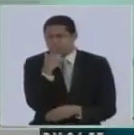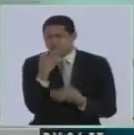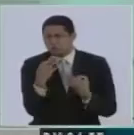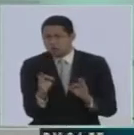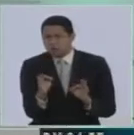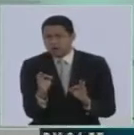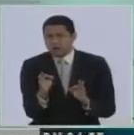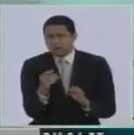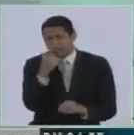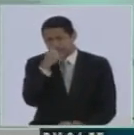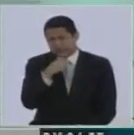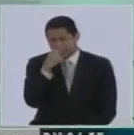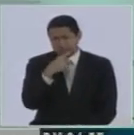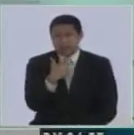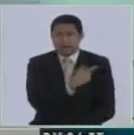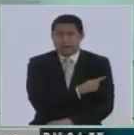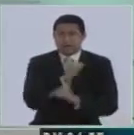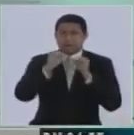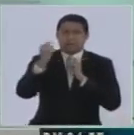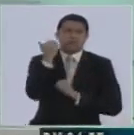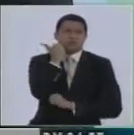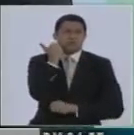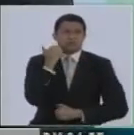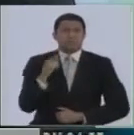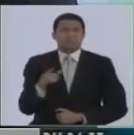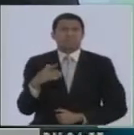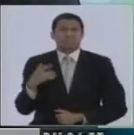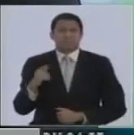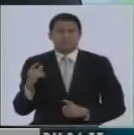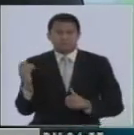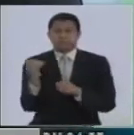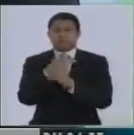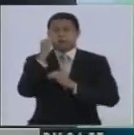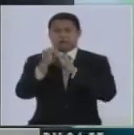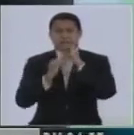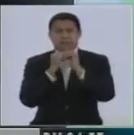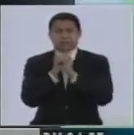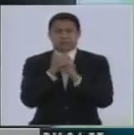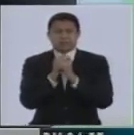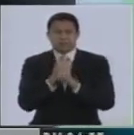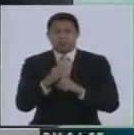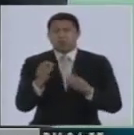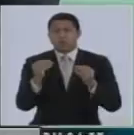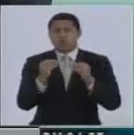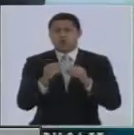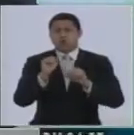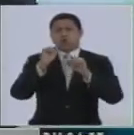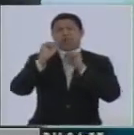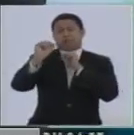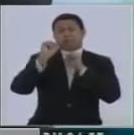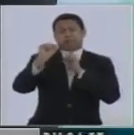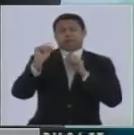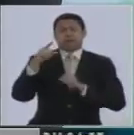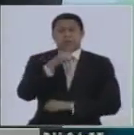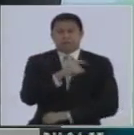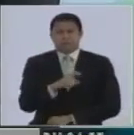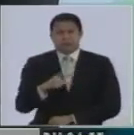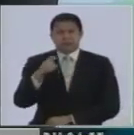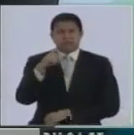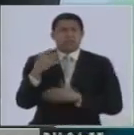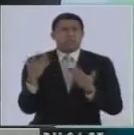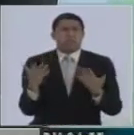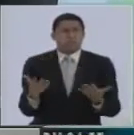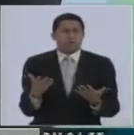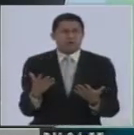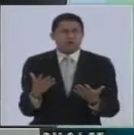por ejemplo para la gripe y los antibióticos y hace que se detectó a nivel internacional que el aumento de la resistencia bacteriana o sea de que las